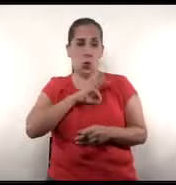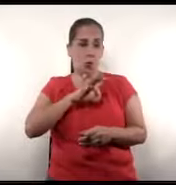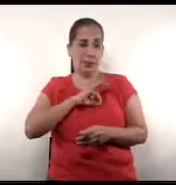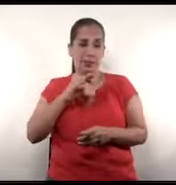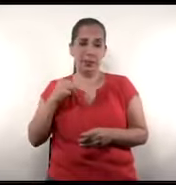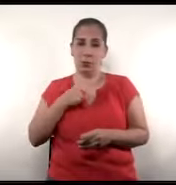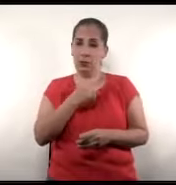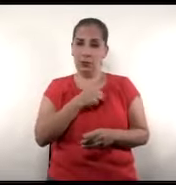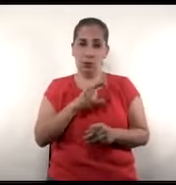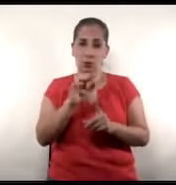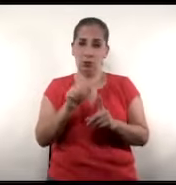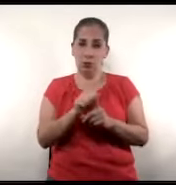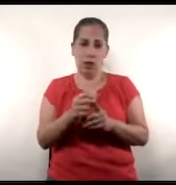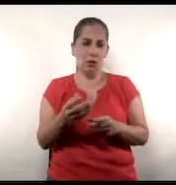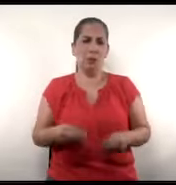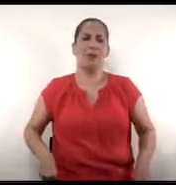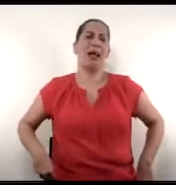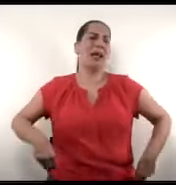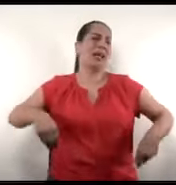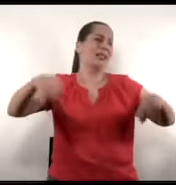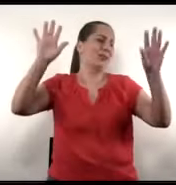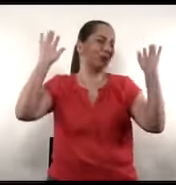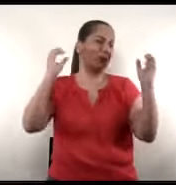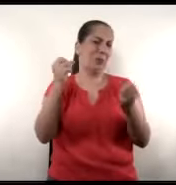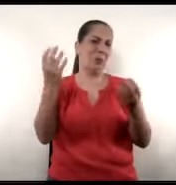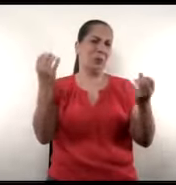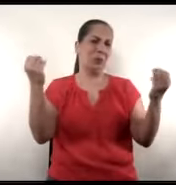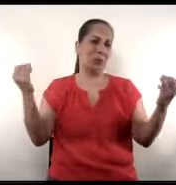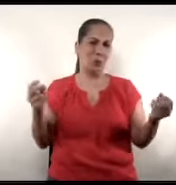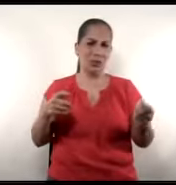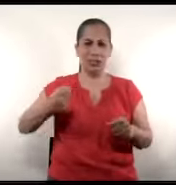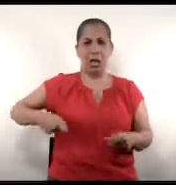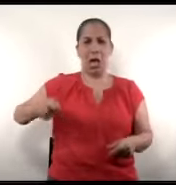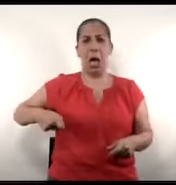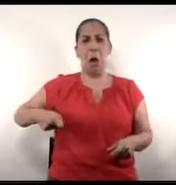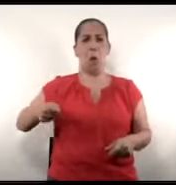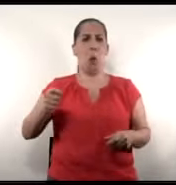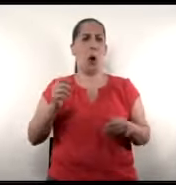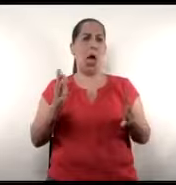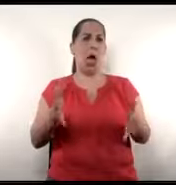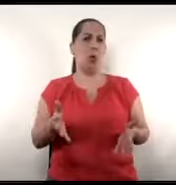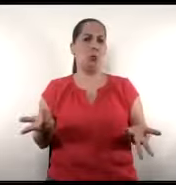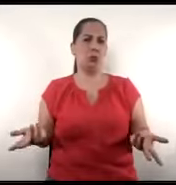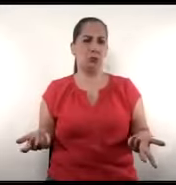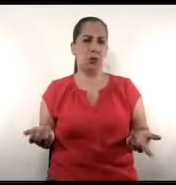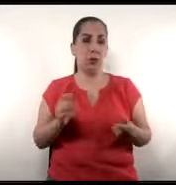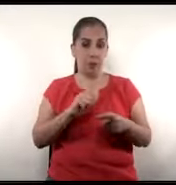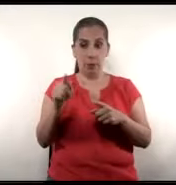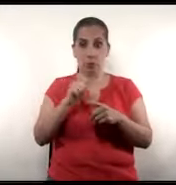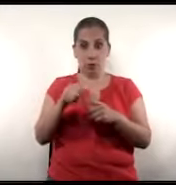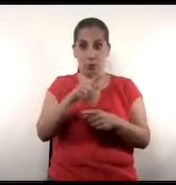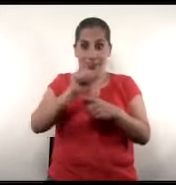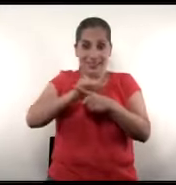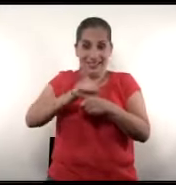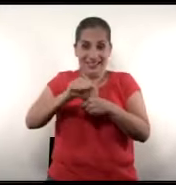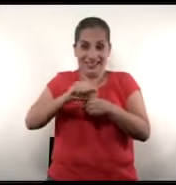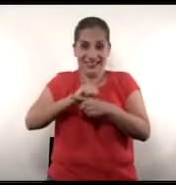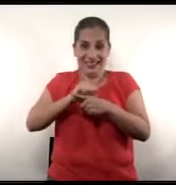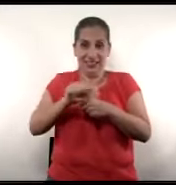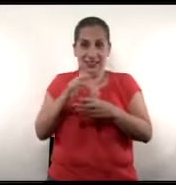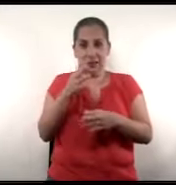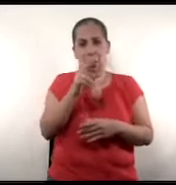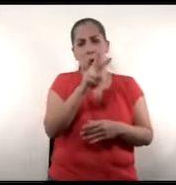sobrar un montón de abogados en los departamentos legales. Bueno, esos abogados usted puede hacerles una capacitación de 2 o 3 meses y prepararlos